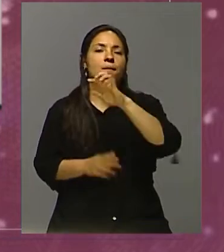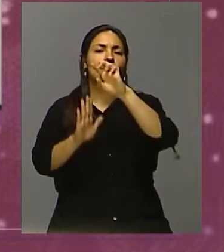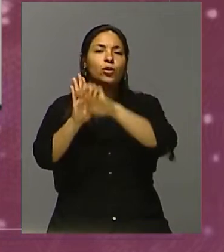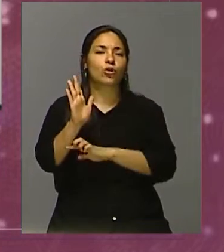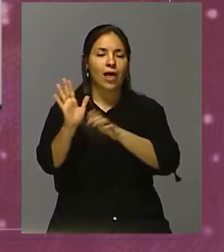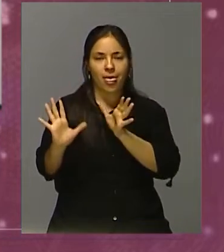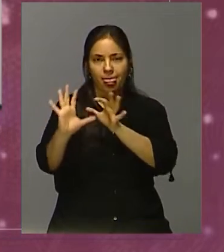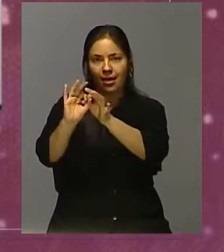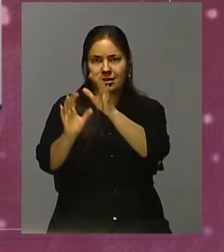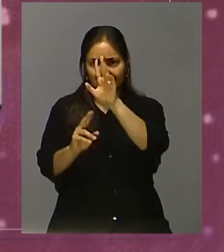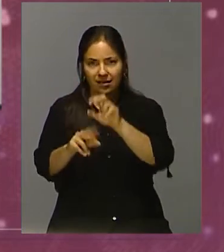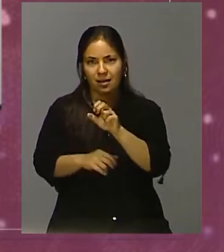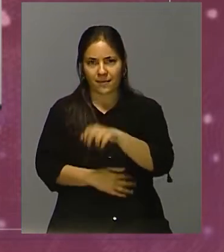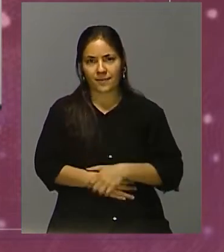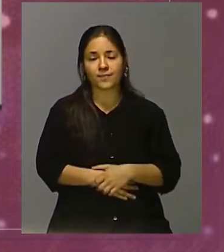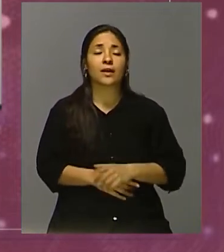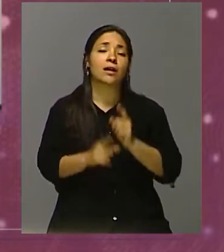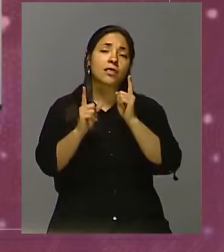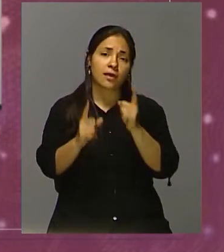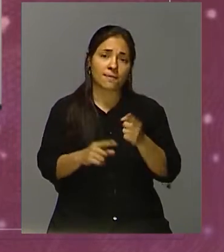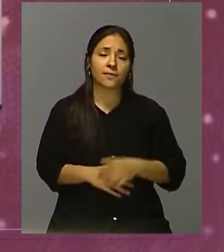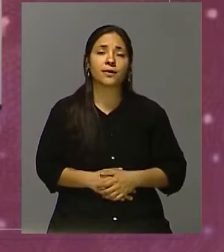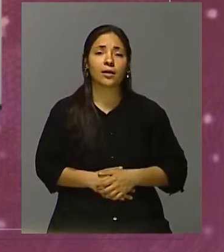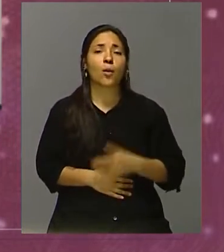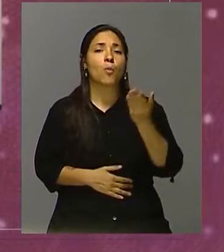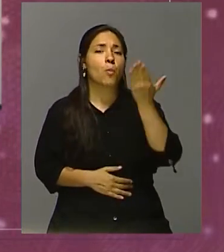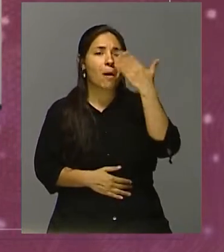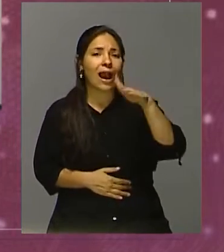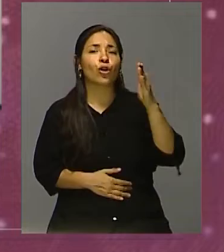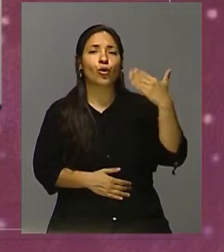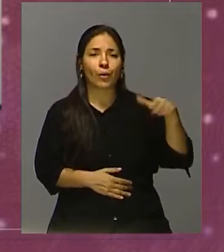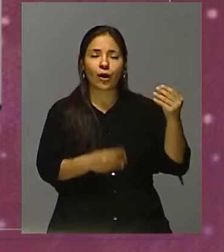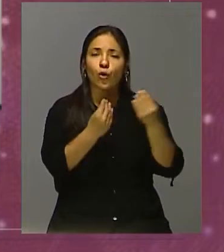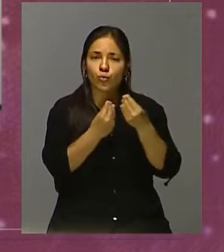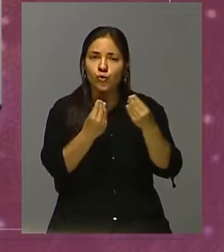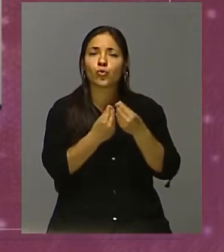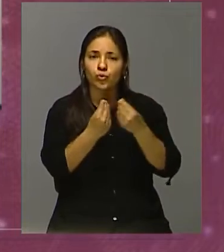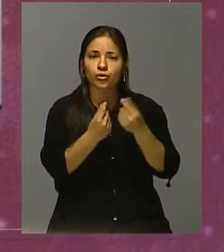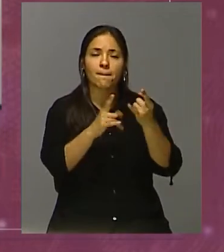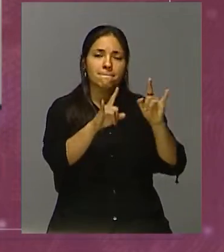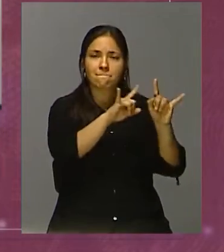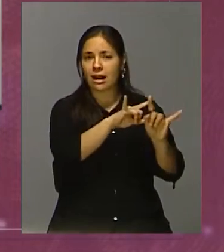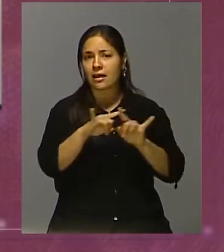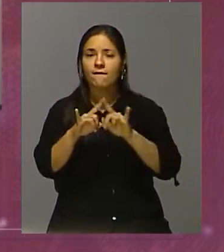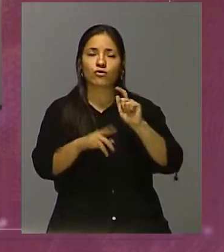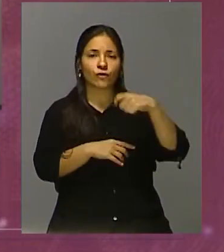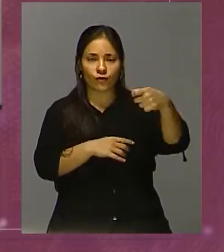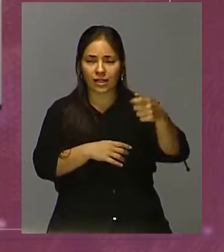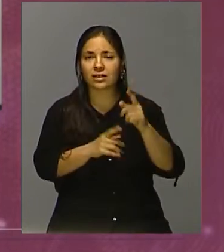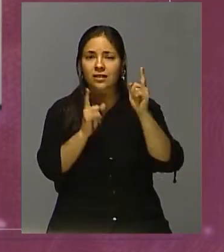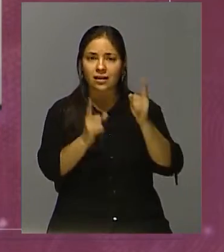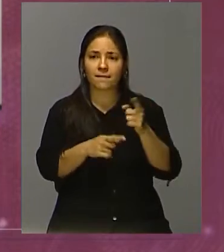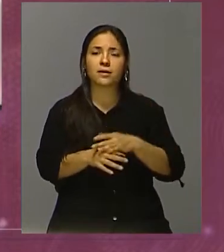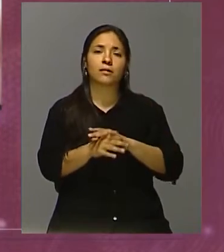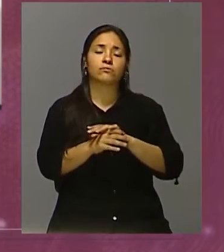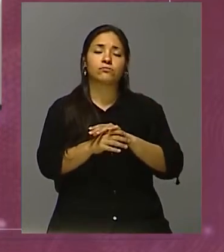a esto. Después muchas entidades bancarias y otras plataformas financieras, fintech, también trabajan en